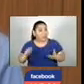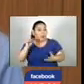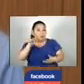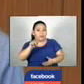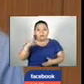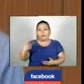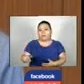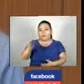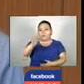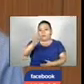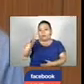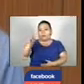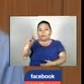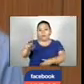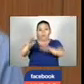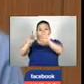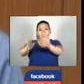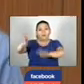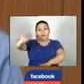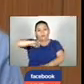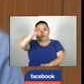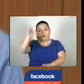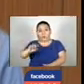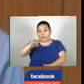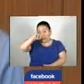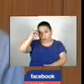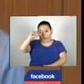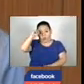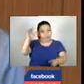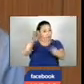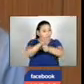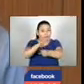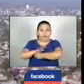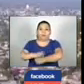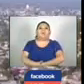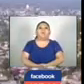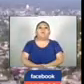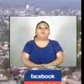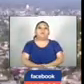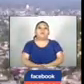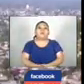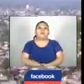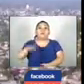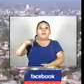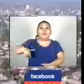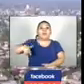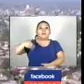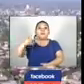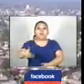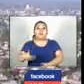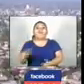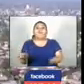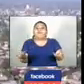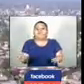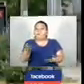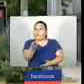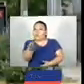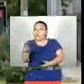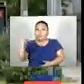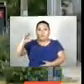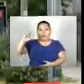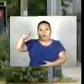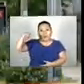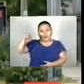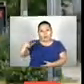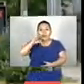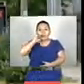el 21.7% del empleo total. Para este año, la CEPAL estima un crecimiento económico